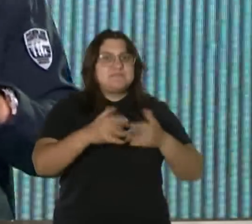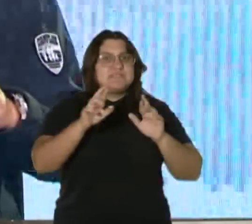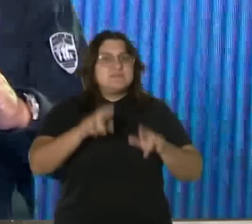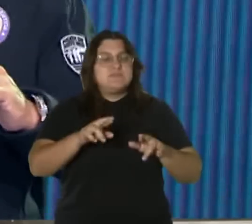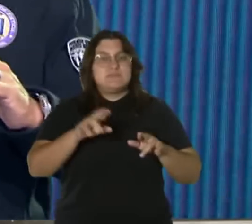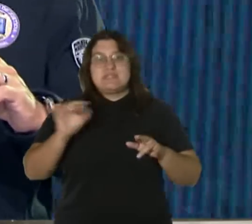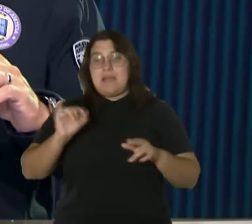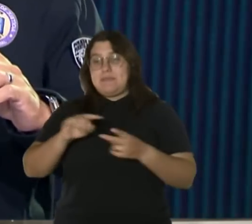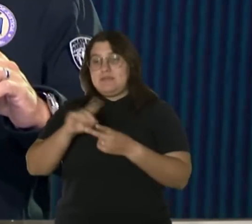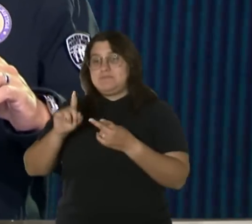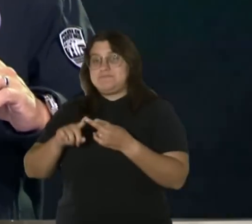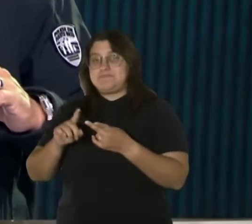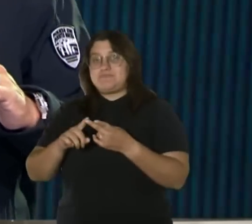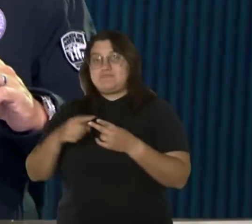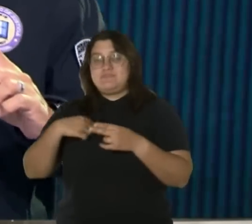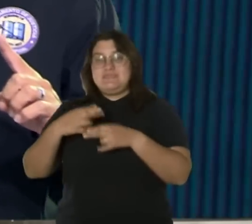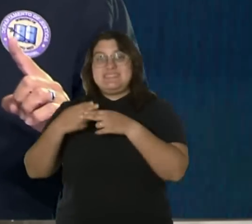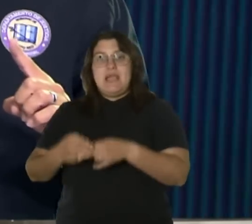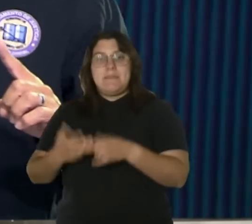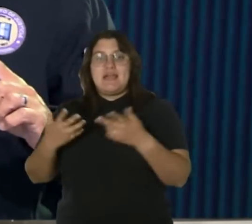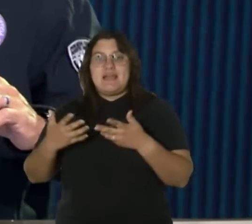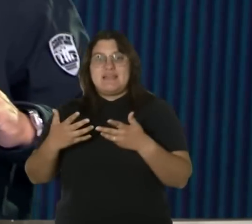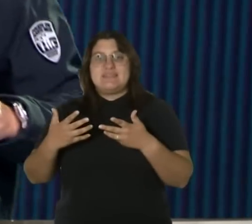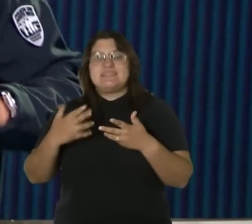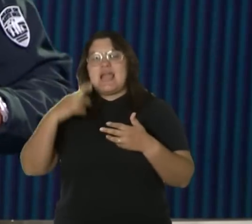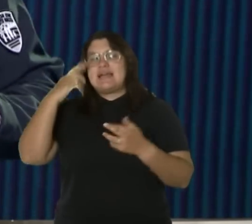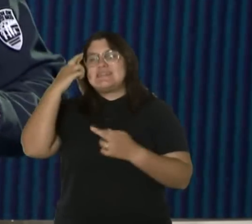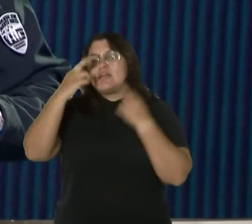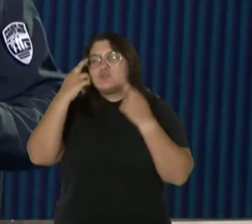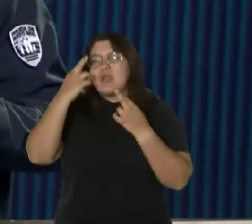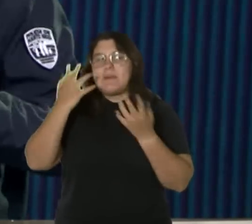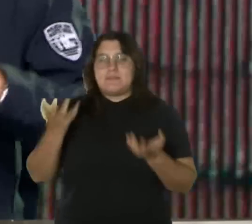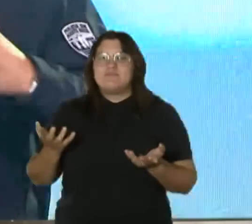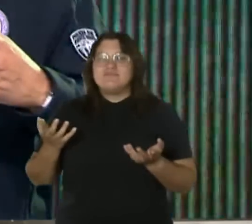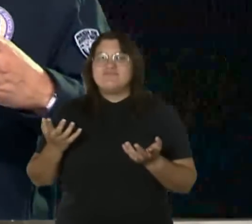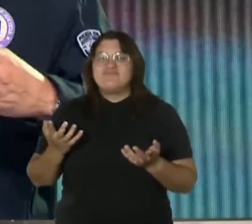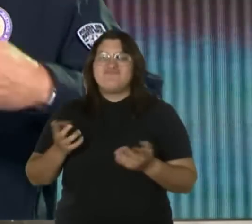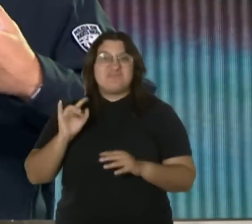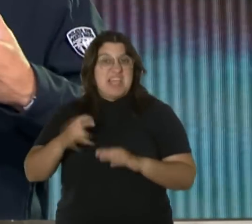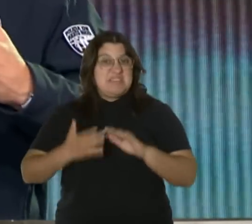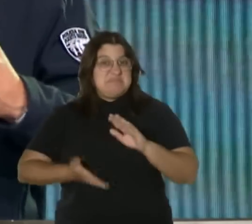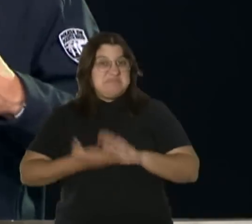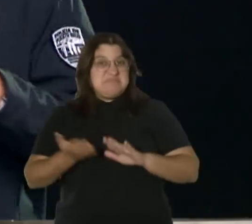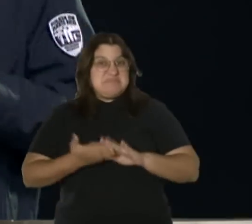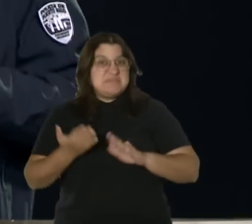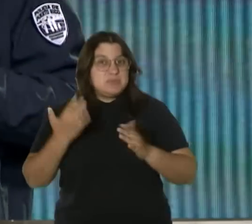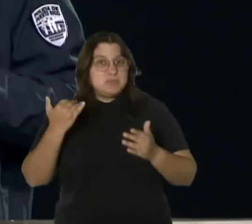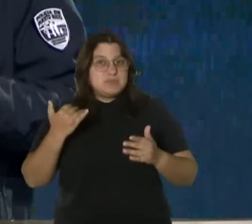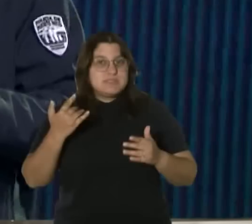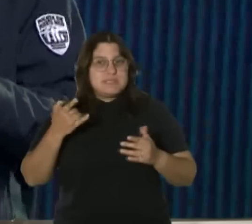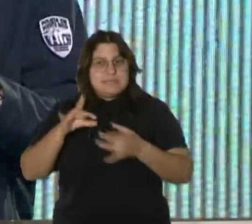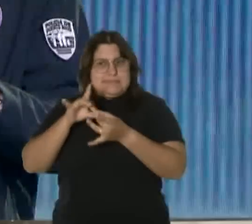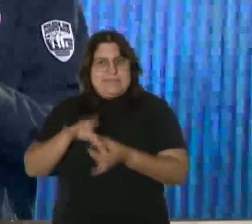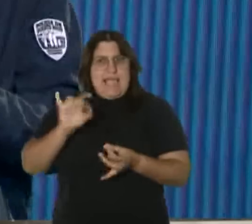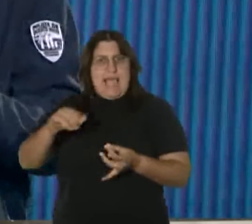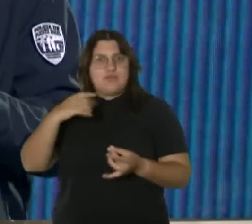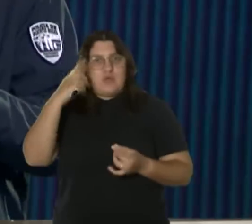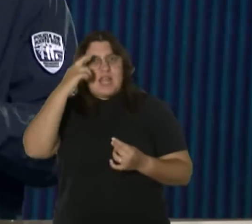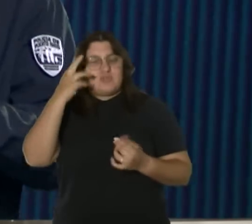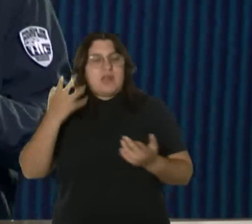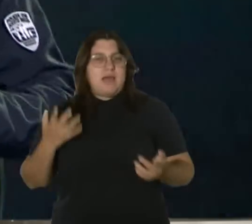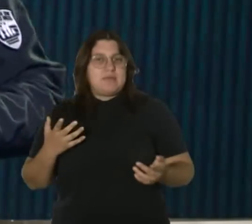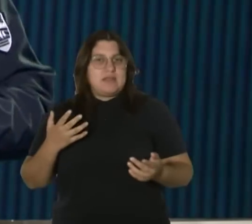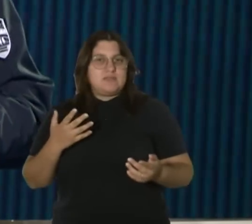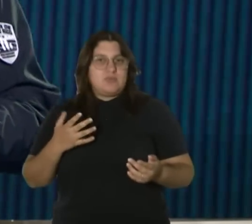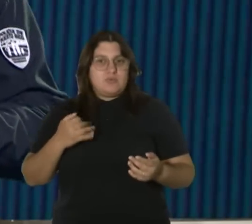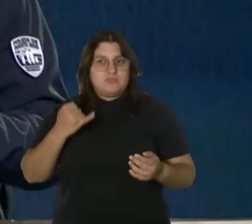es la cláusula que se llama comúnmente la cláusula de razonabilidad Y eso opera en función específicamente de ese término lo razonable